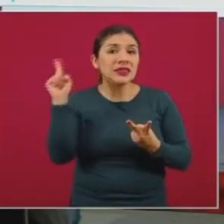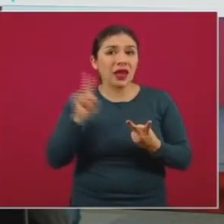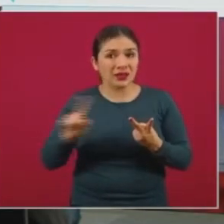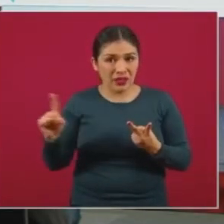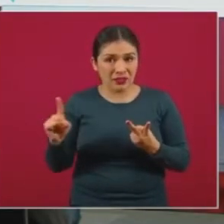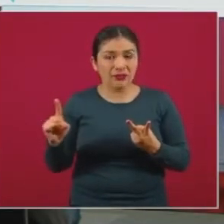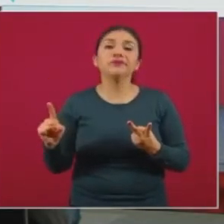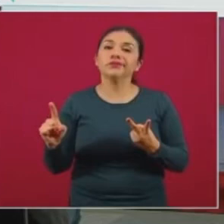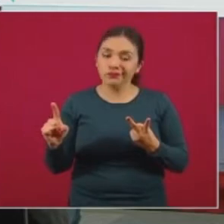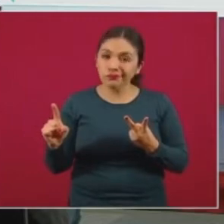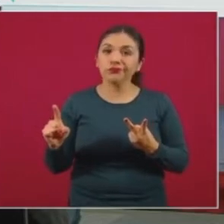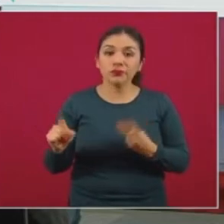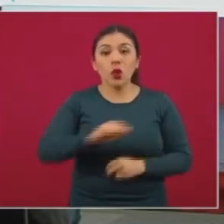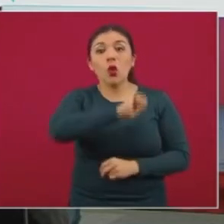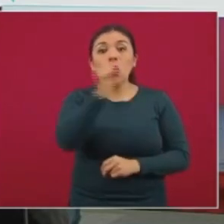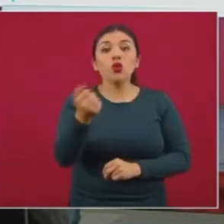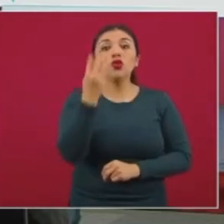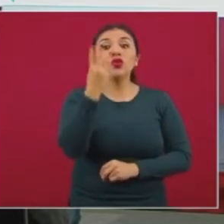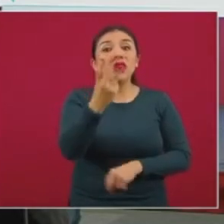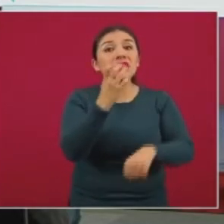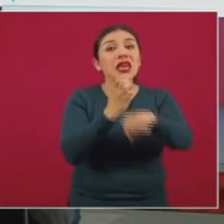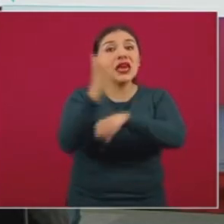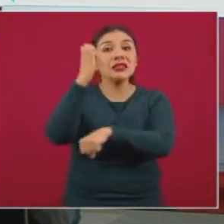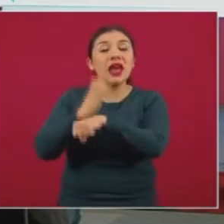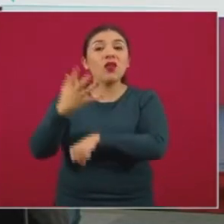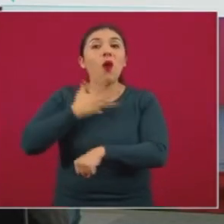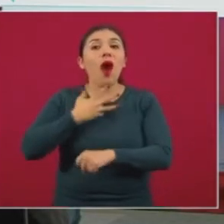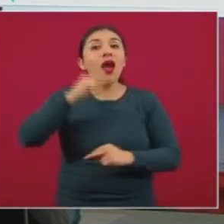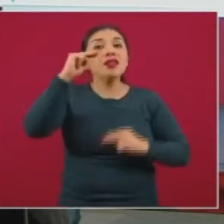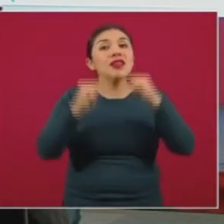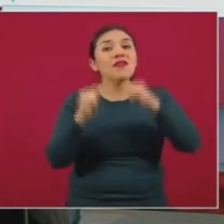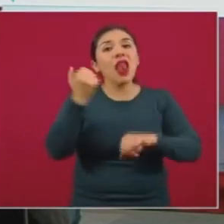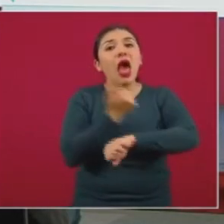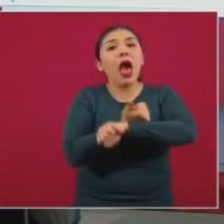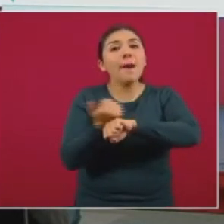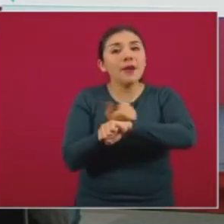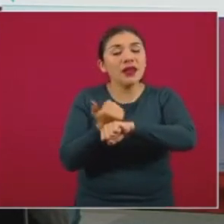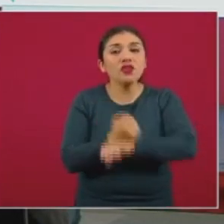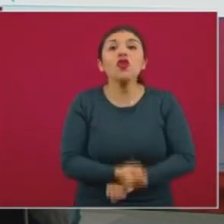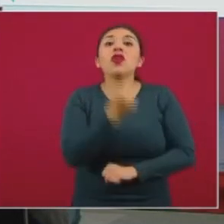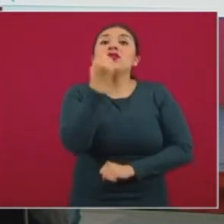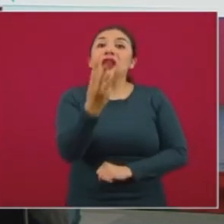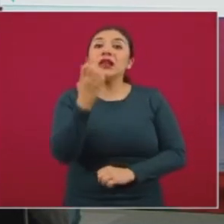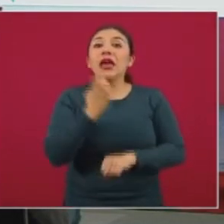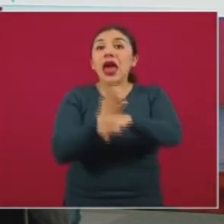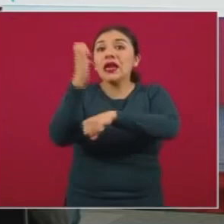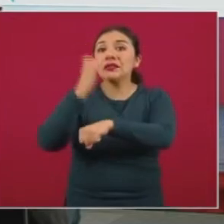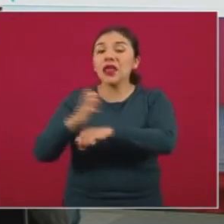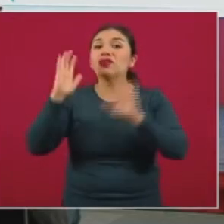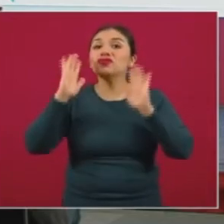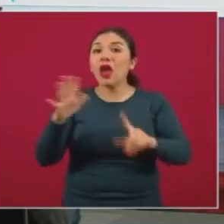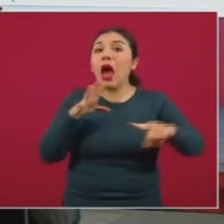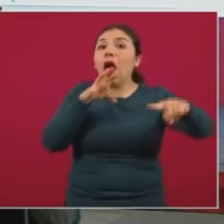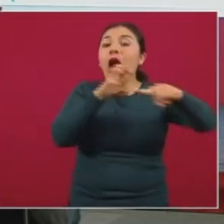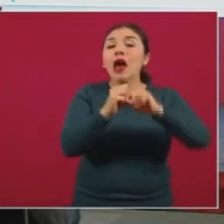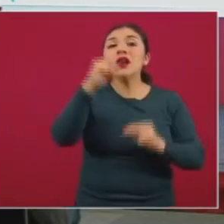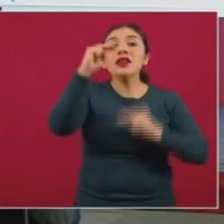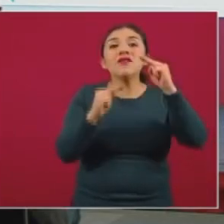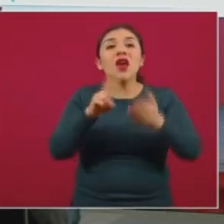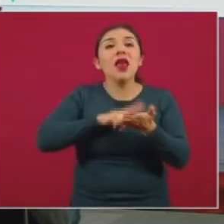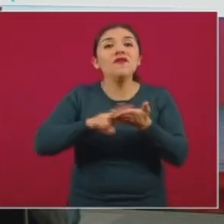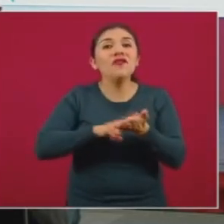Zacatecas. Y tenemos 3 entidades en nivel amarillo y 3 entidades que en su momento alcanzaron ya el